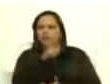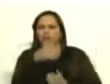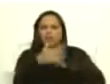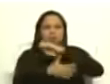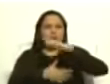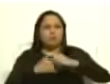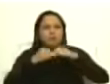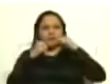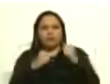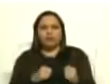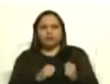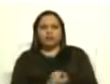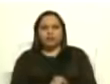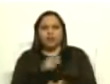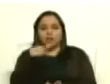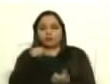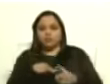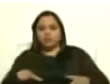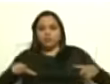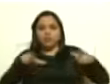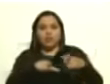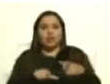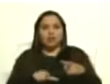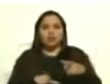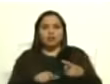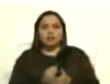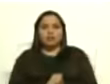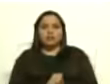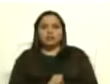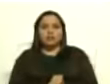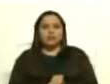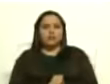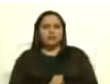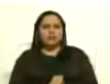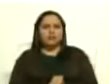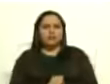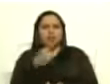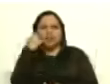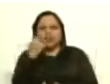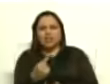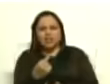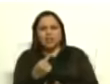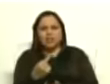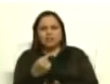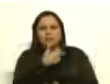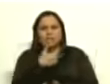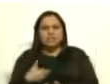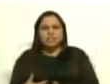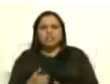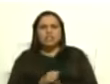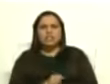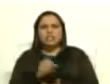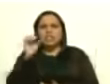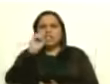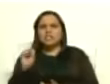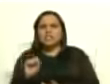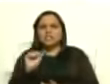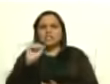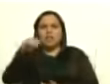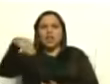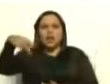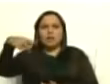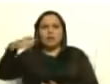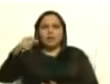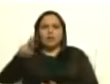desastre. Esta es una región que no produce, que es extractivista, como dijo el presidente Samper. Es una región que vive principalmente de